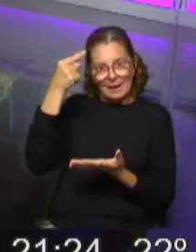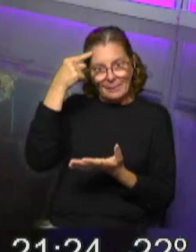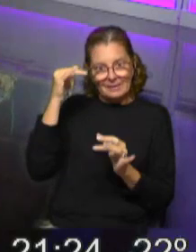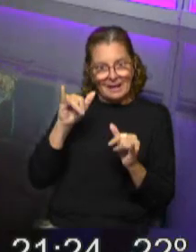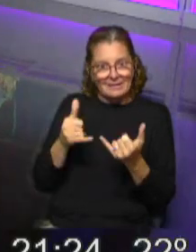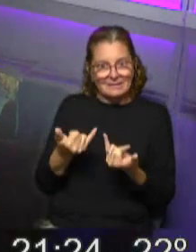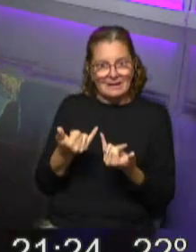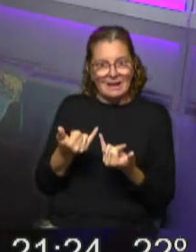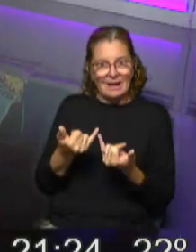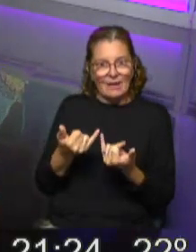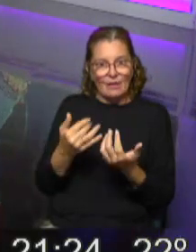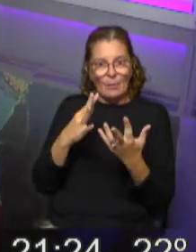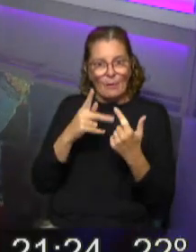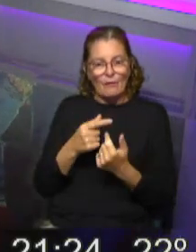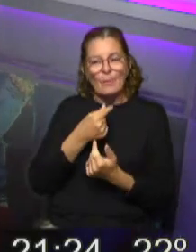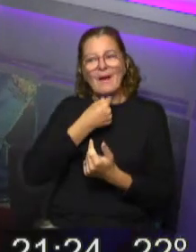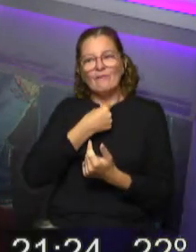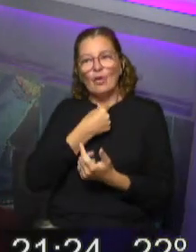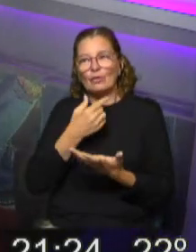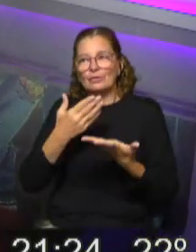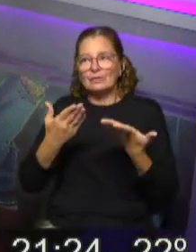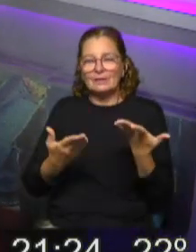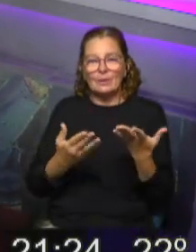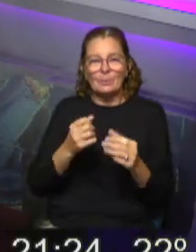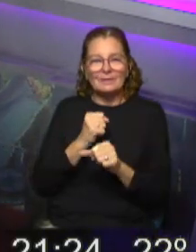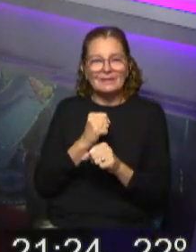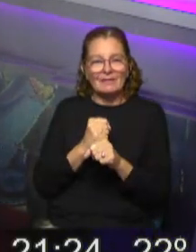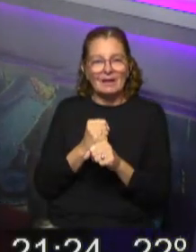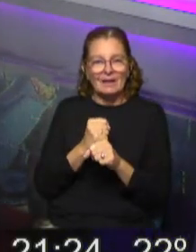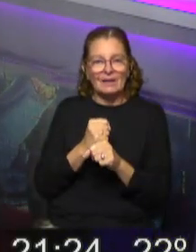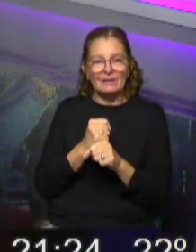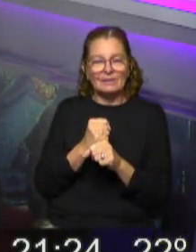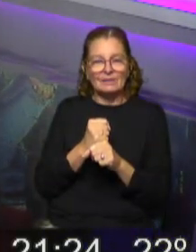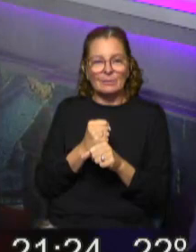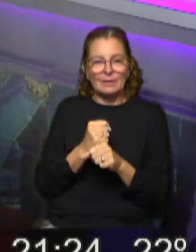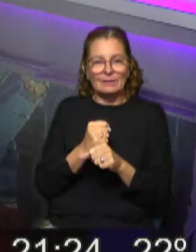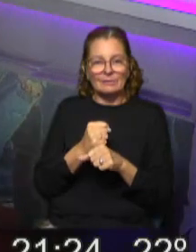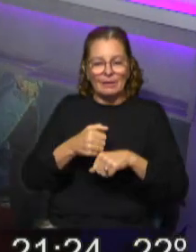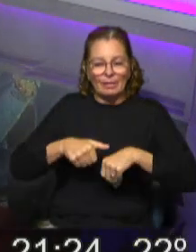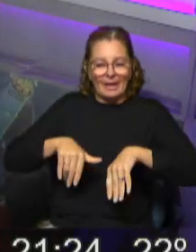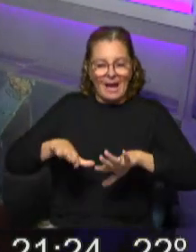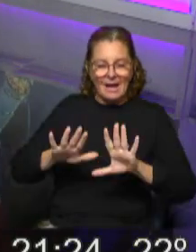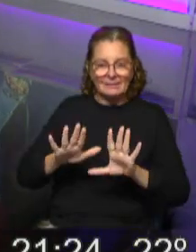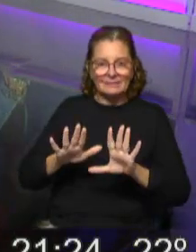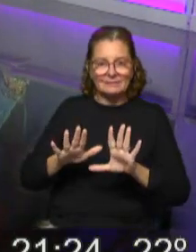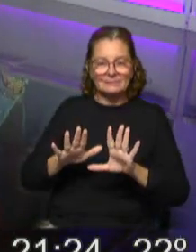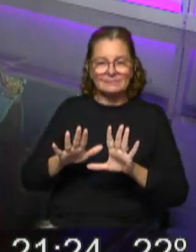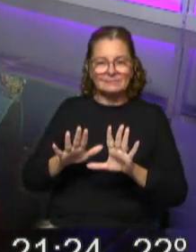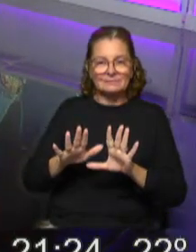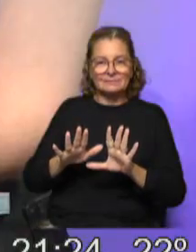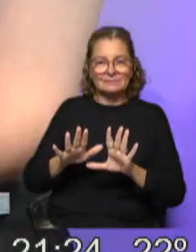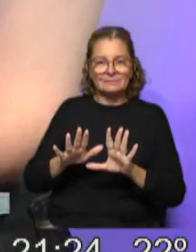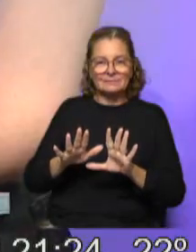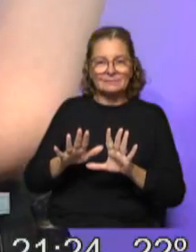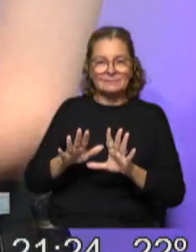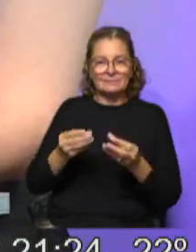tenían forma, eso. ¿Cómo fue el trabajo de soltar? No sé si eso de... No, creo... un montón